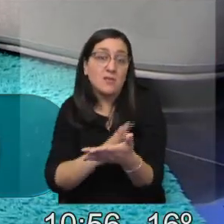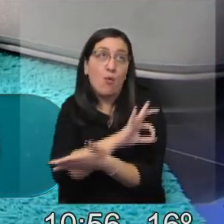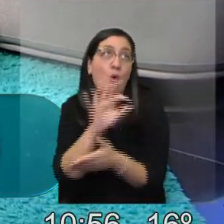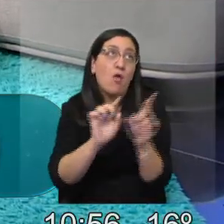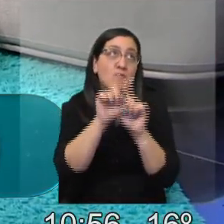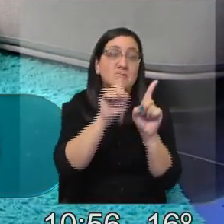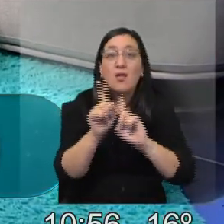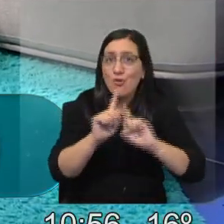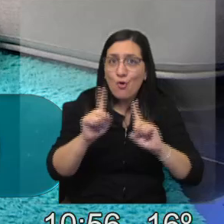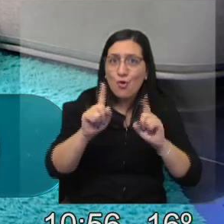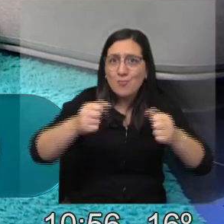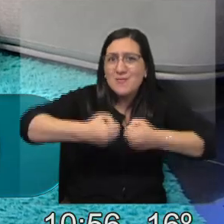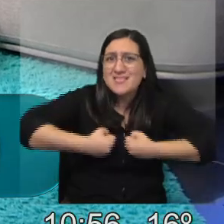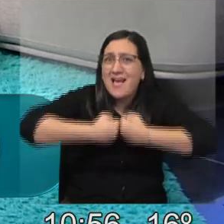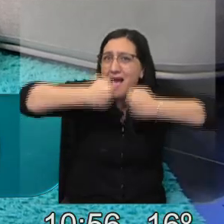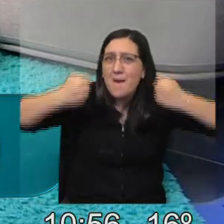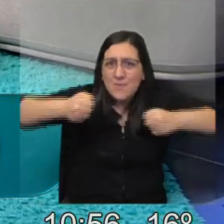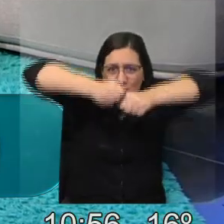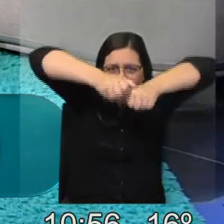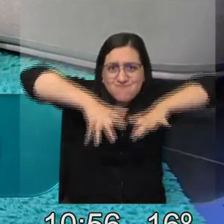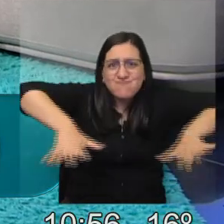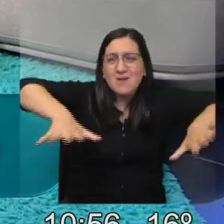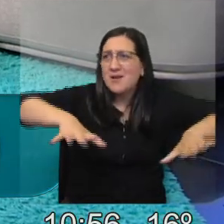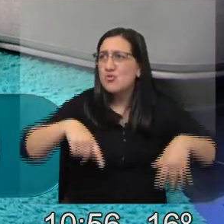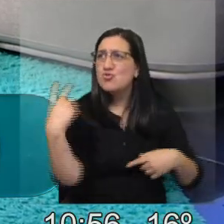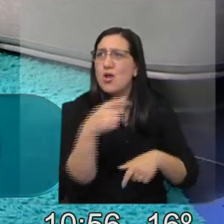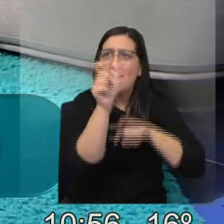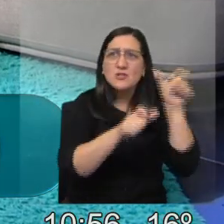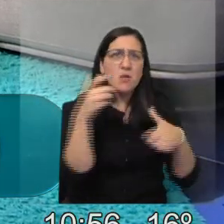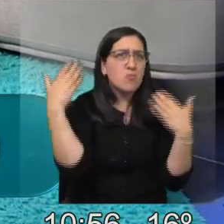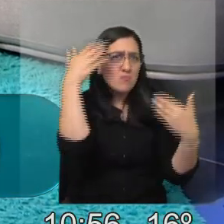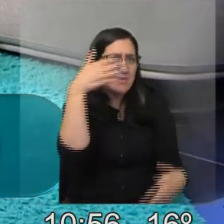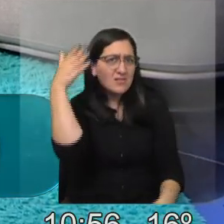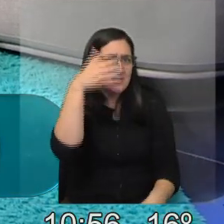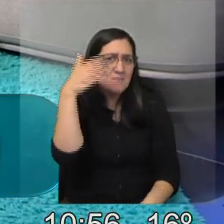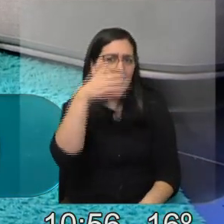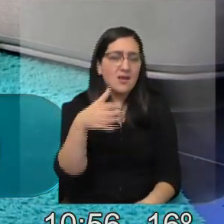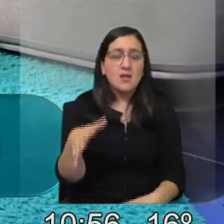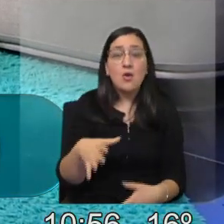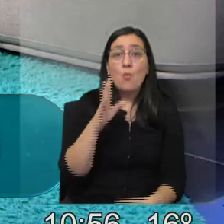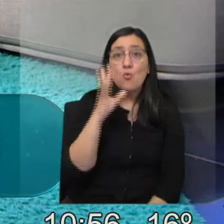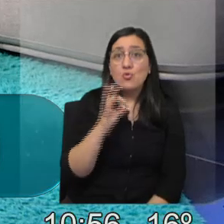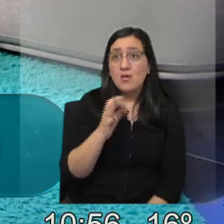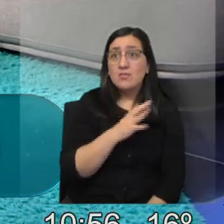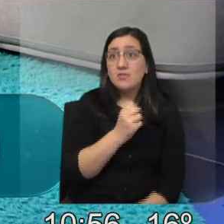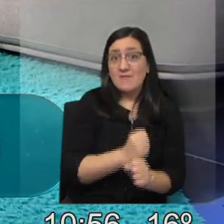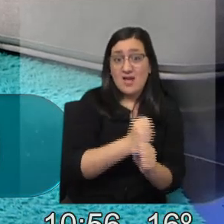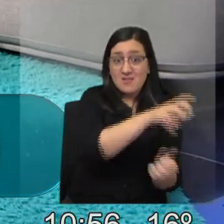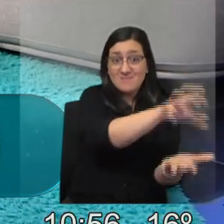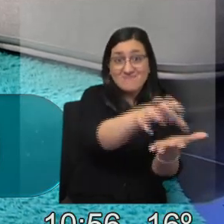hacia los editores, sino que vimos la oportunidad de hacer un trabajo en territorio y